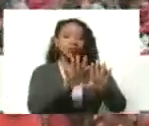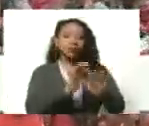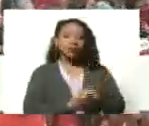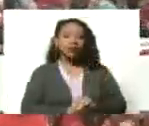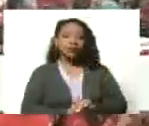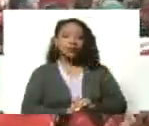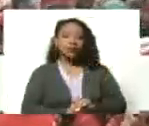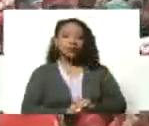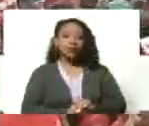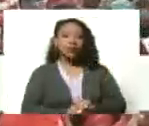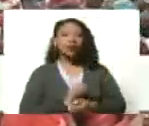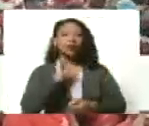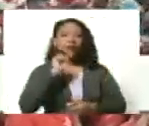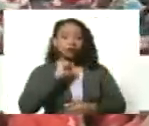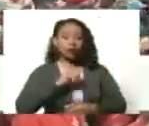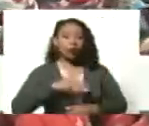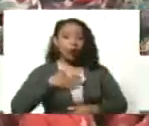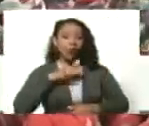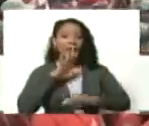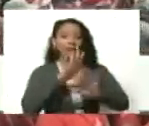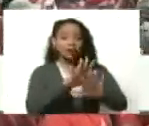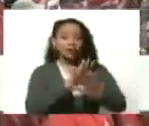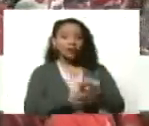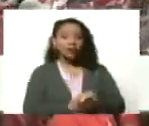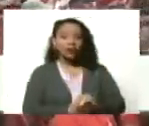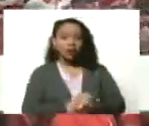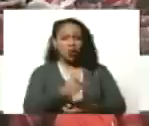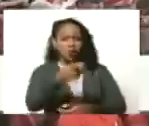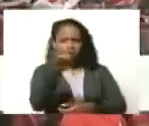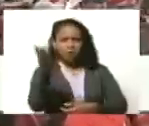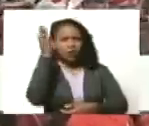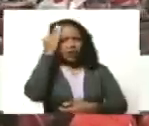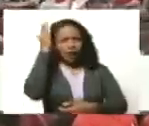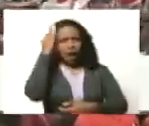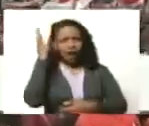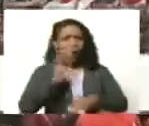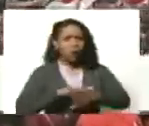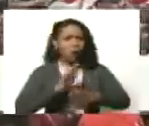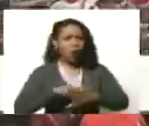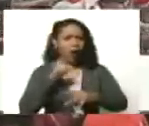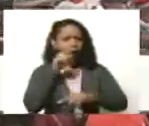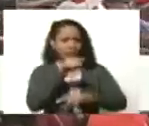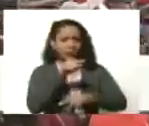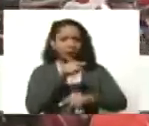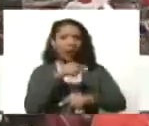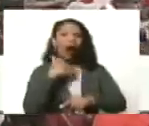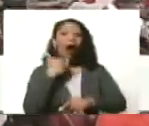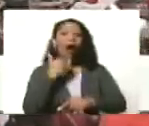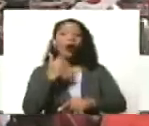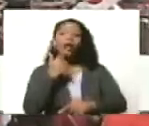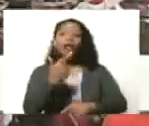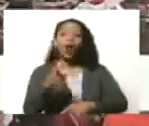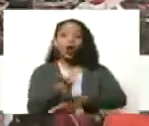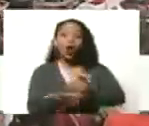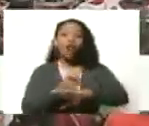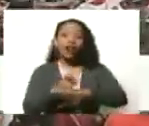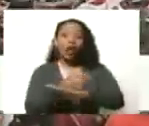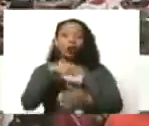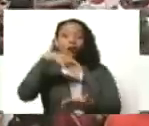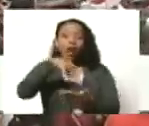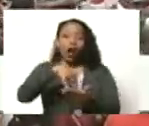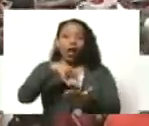Que será así. ¿Y saben por qué además va a ser así? Algo que dijo nuestro gobernador. ¿Por